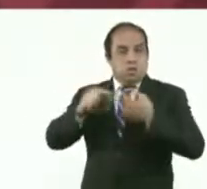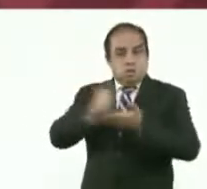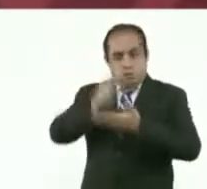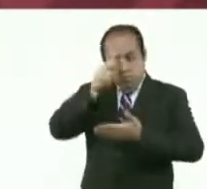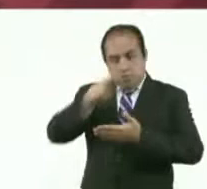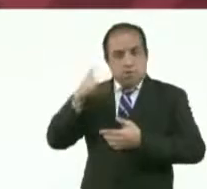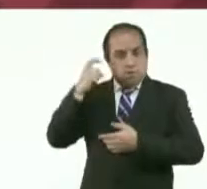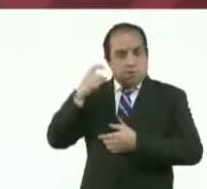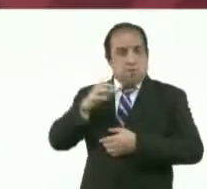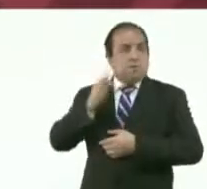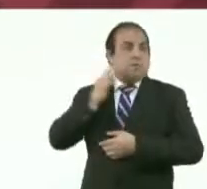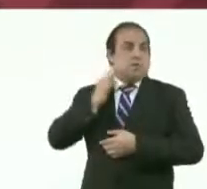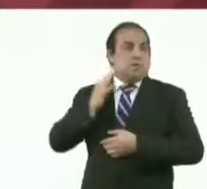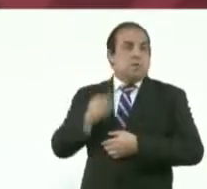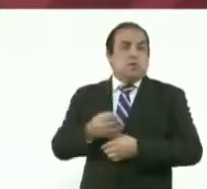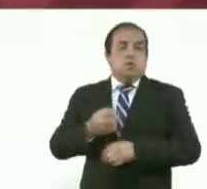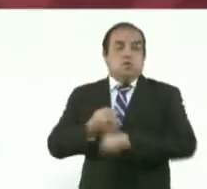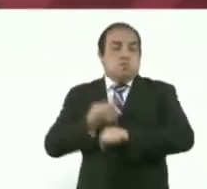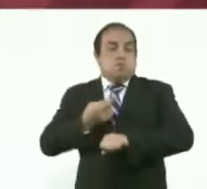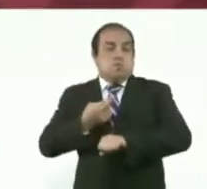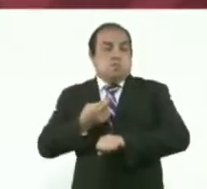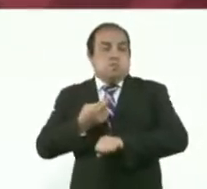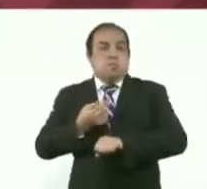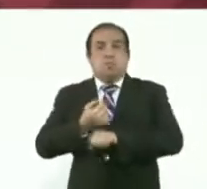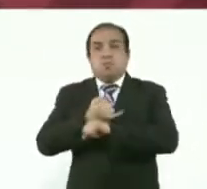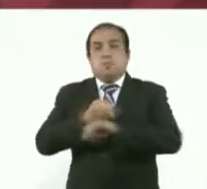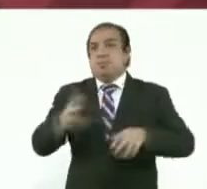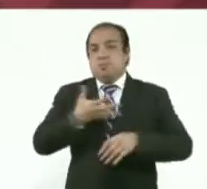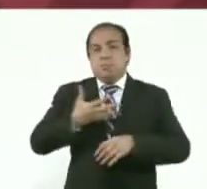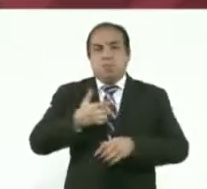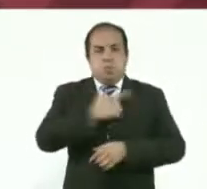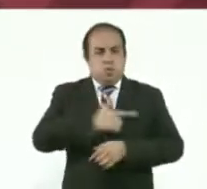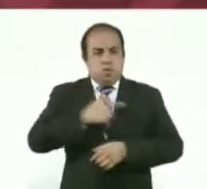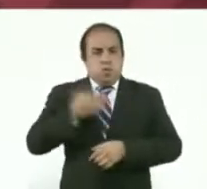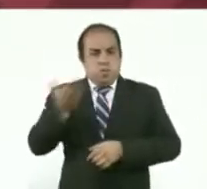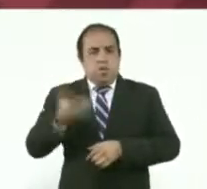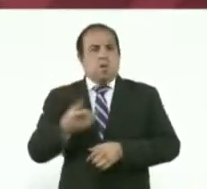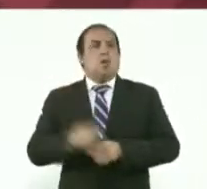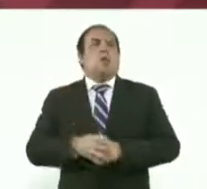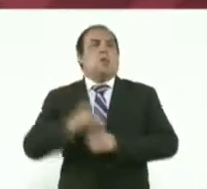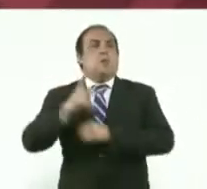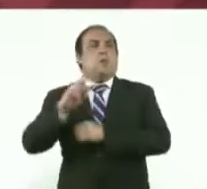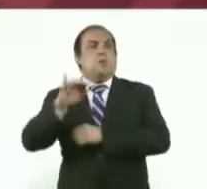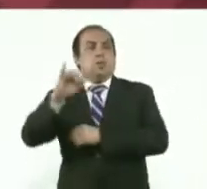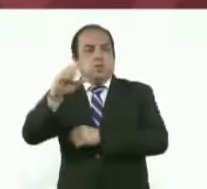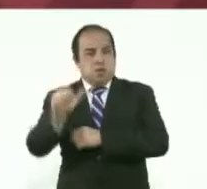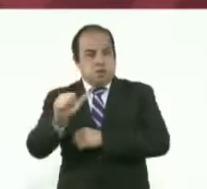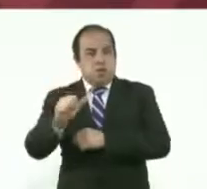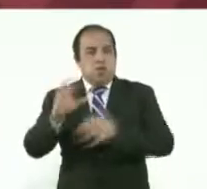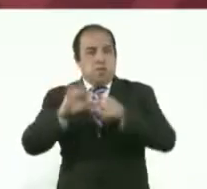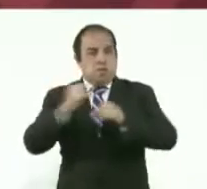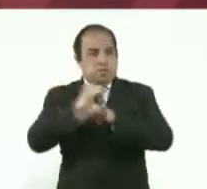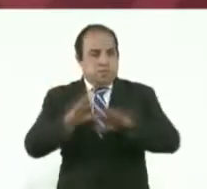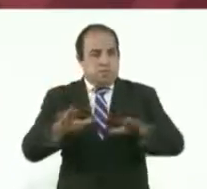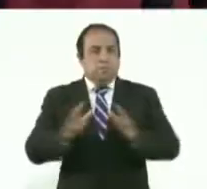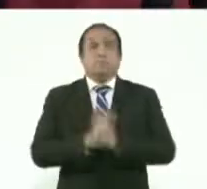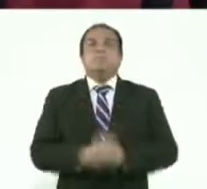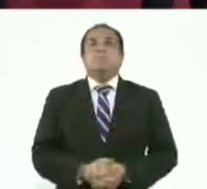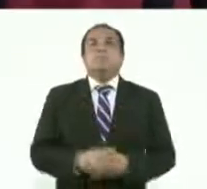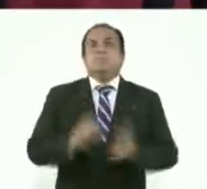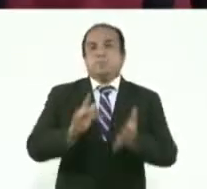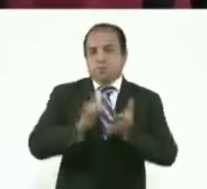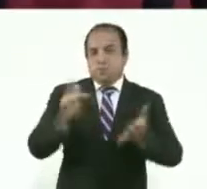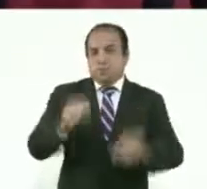México. No tengo mayor información, pero con gusto pues le pedimos ahí a la Procuraduría que les pueda informar. Bueno, muchas